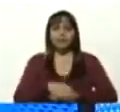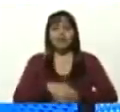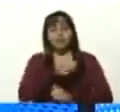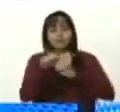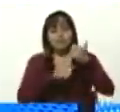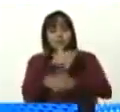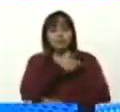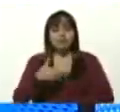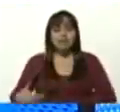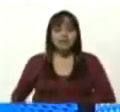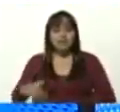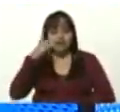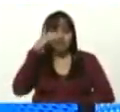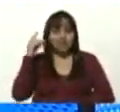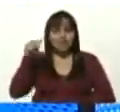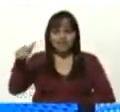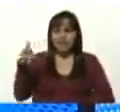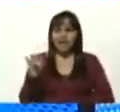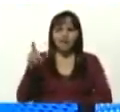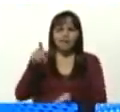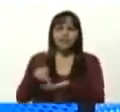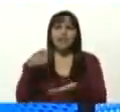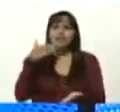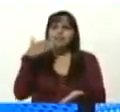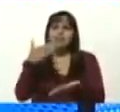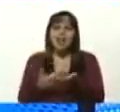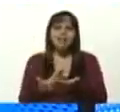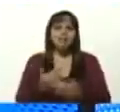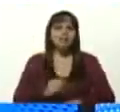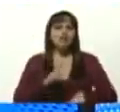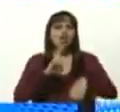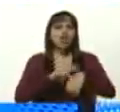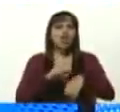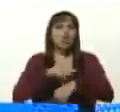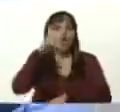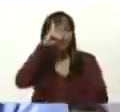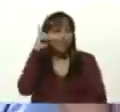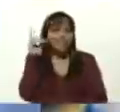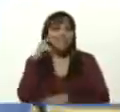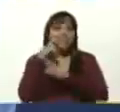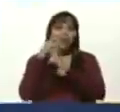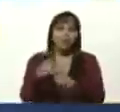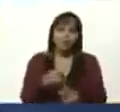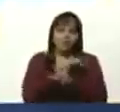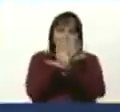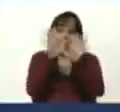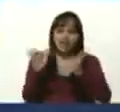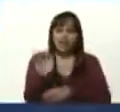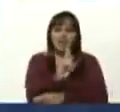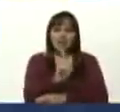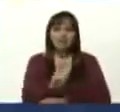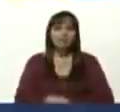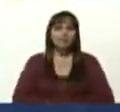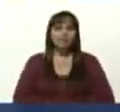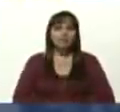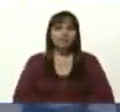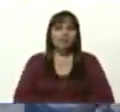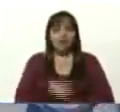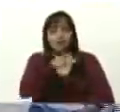Le doy las gracias a la doctora Delcy Rodríguez por su respuesta oportuna a la